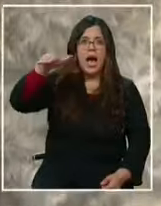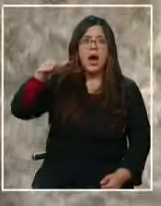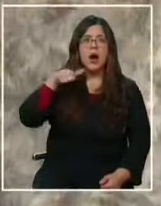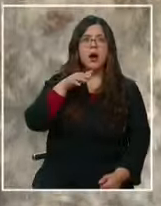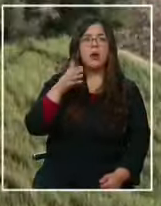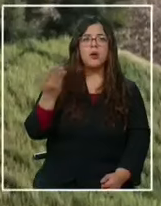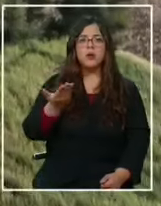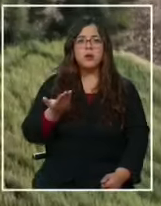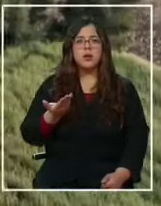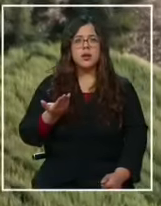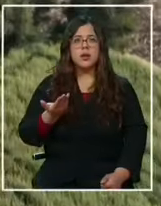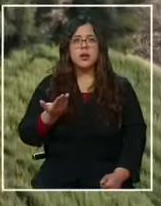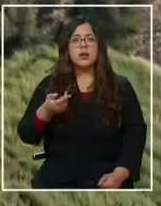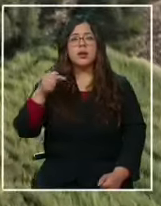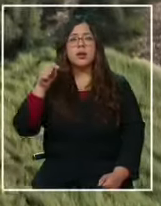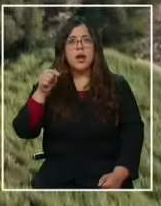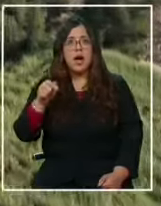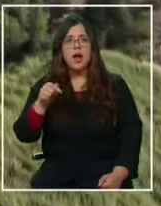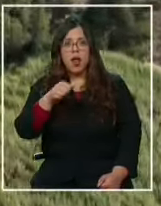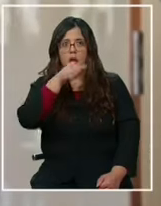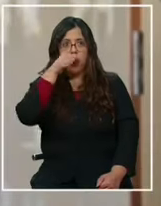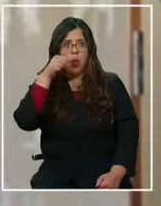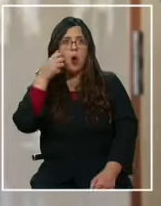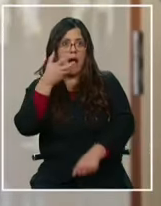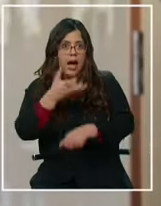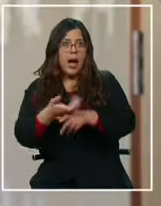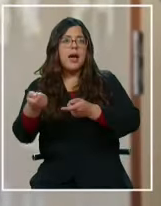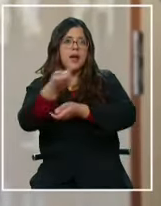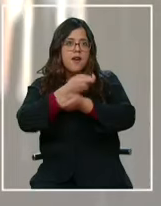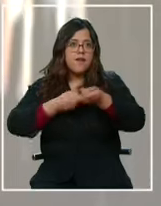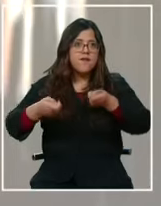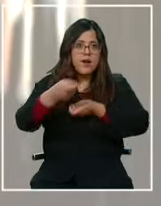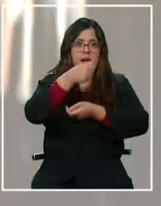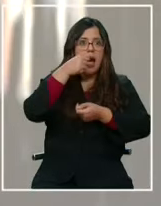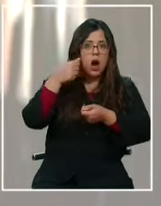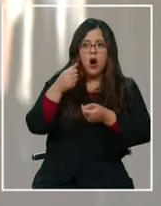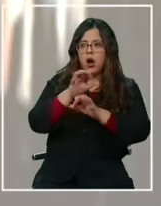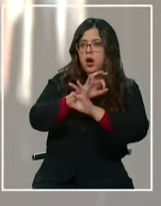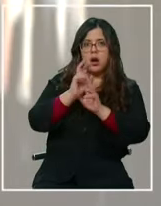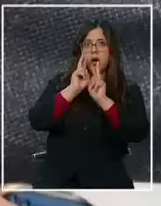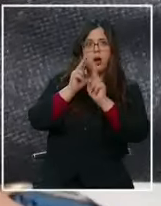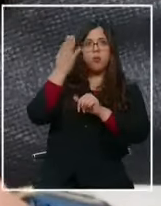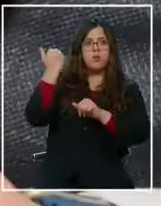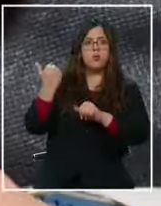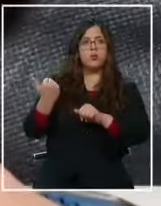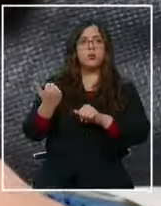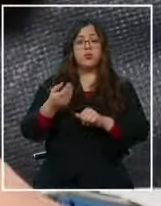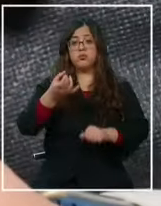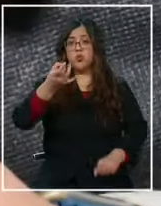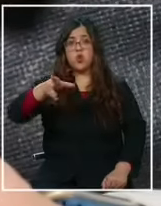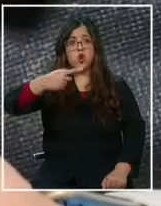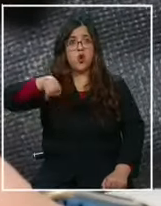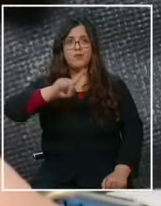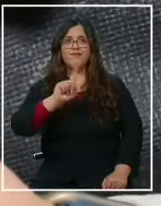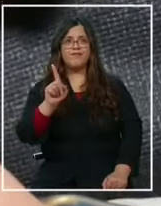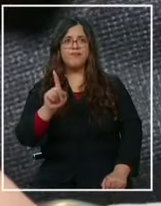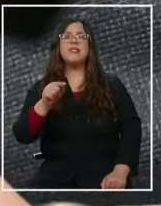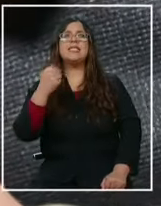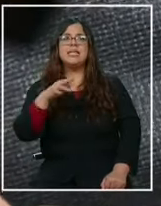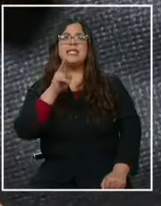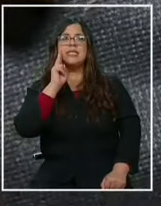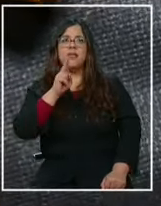hay una cantidad de droga y narcotráfico que no habíamos visto anteriormente. No son los únicos, ya se está hablando de